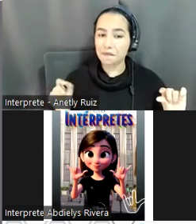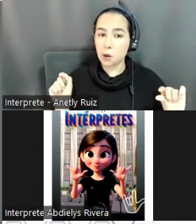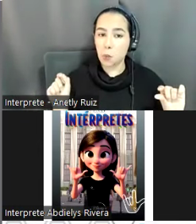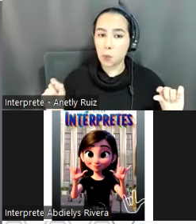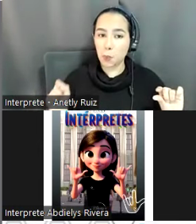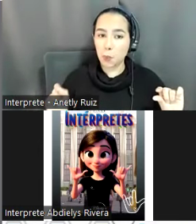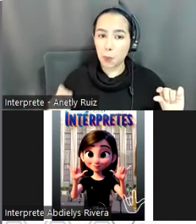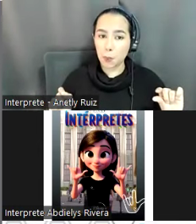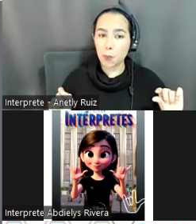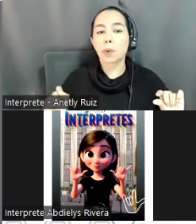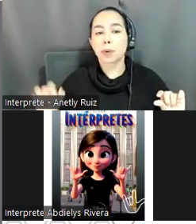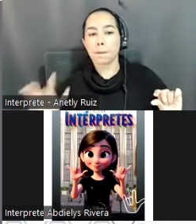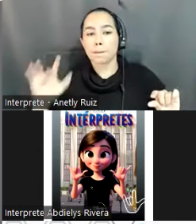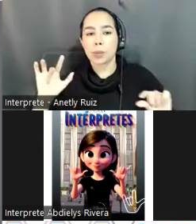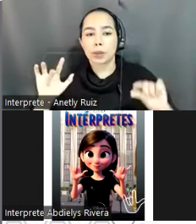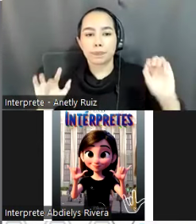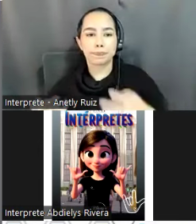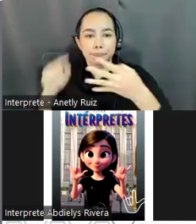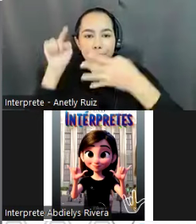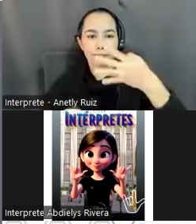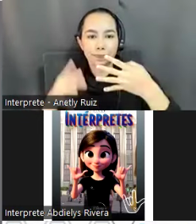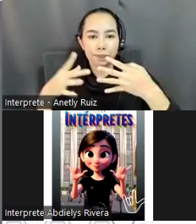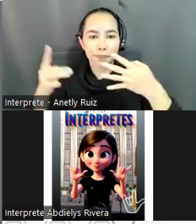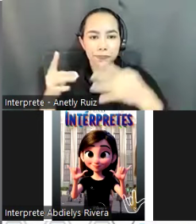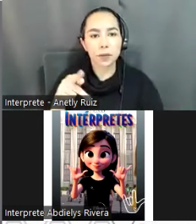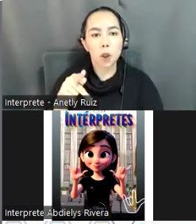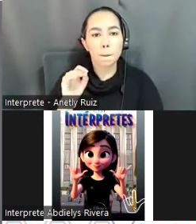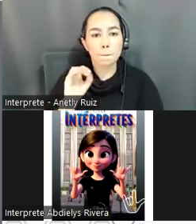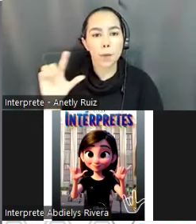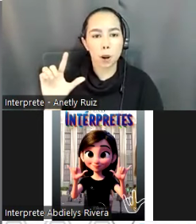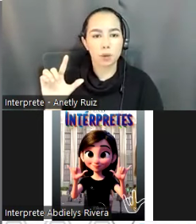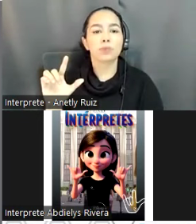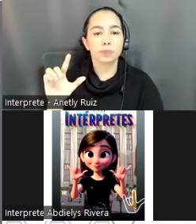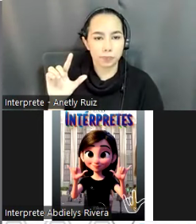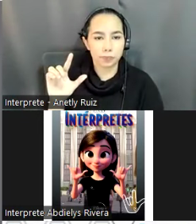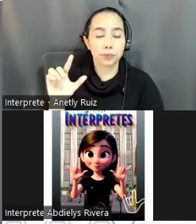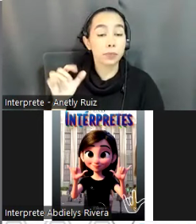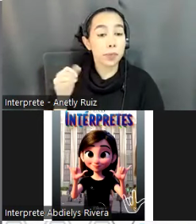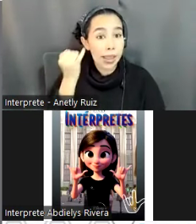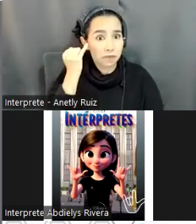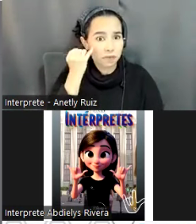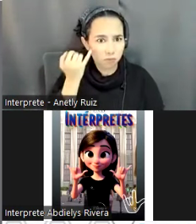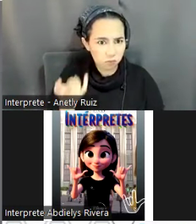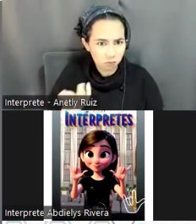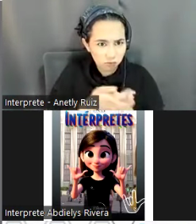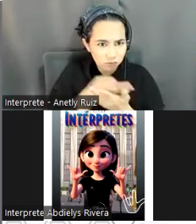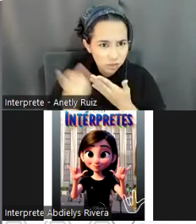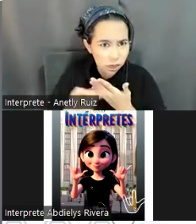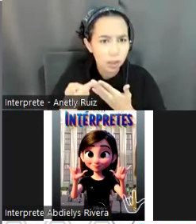salirles automáticamente, o lo escriben en el chat para enviarle un enlace y así puedan completarlo.